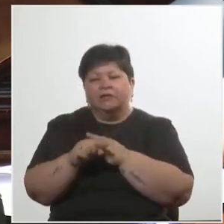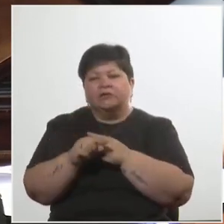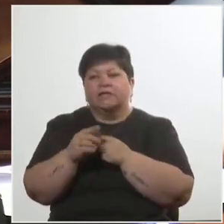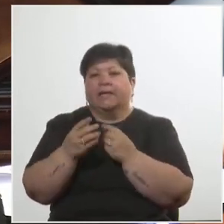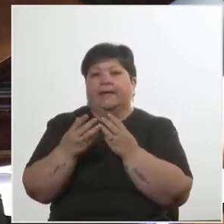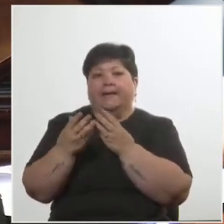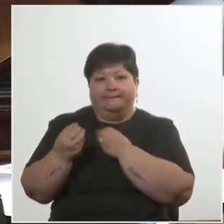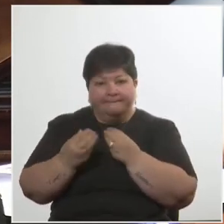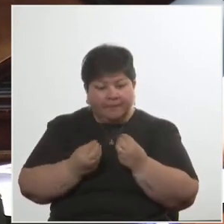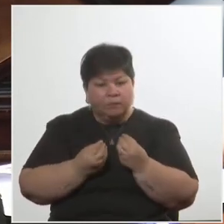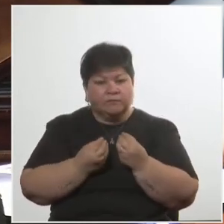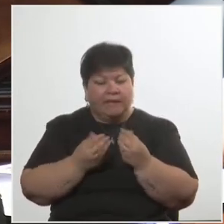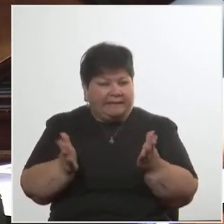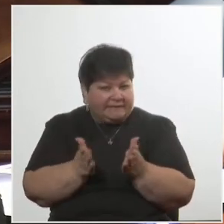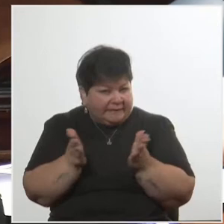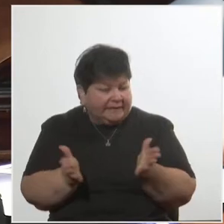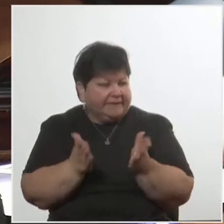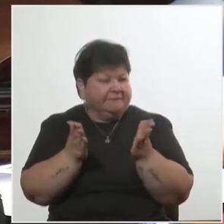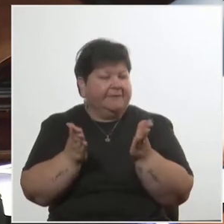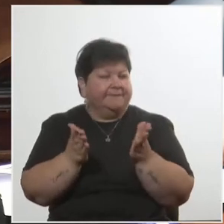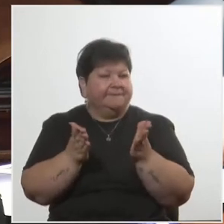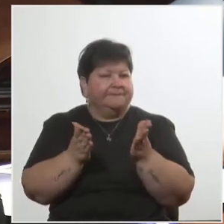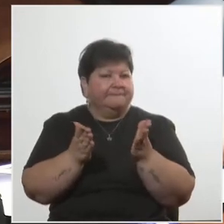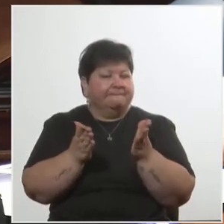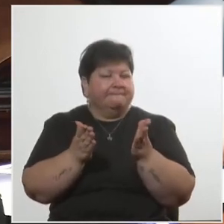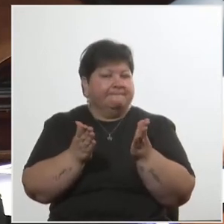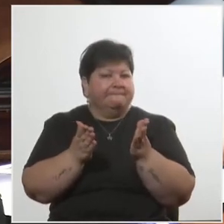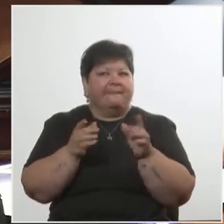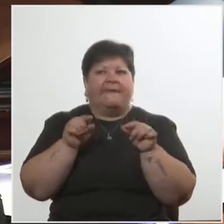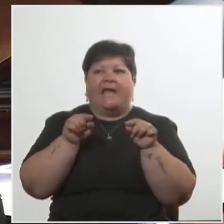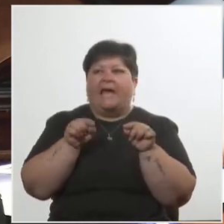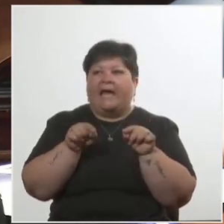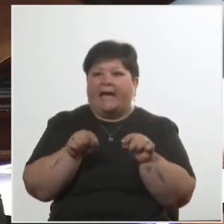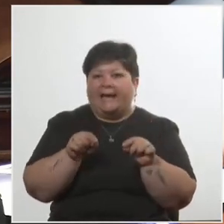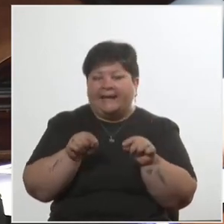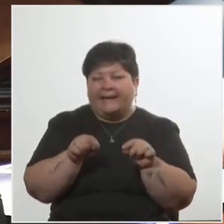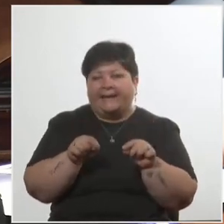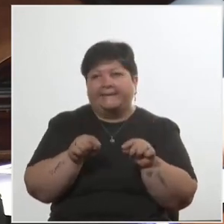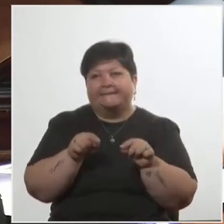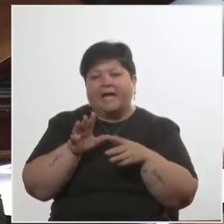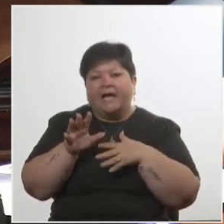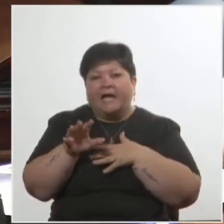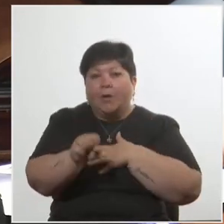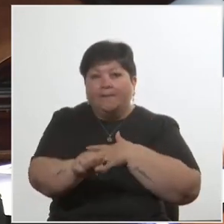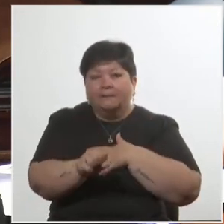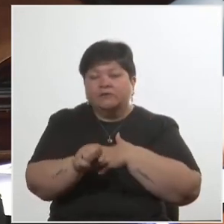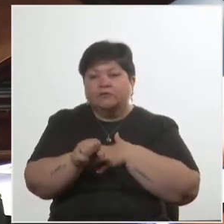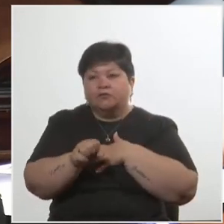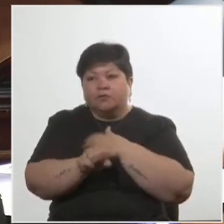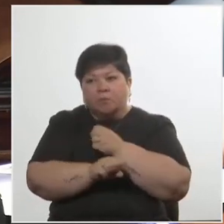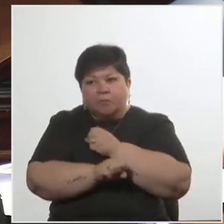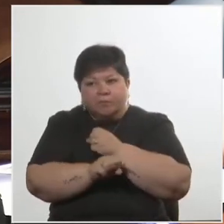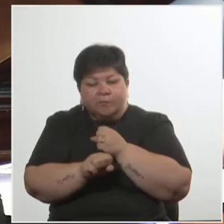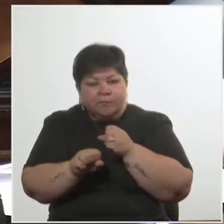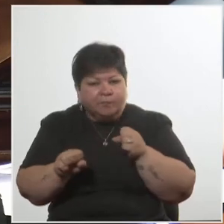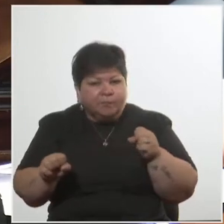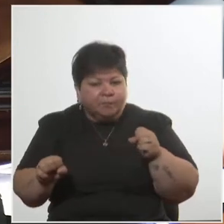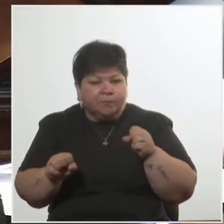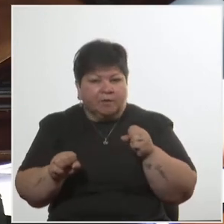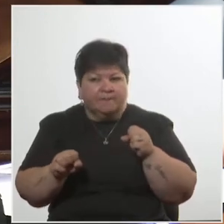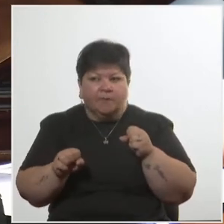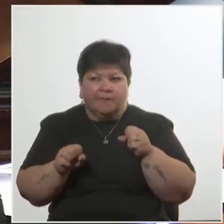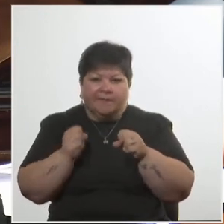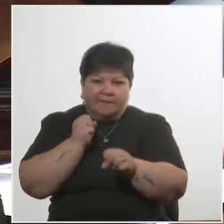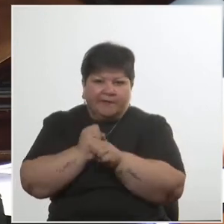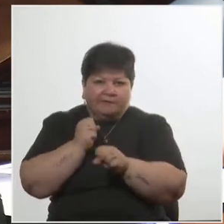hay muchas y en eso capaz que podríamos ya ir asumiendo el compromiso de trabajar codo a codo con los productores